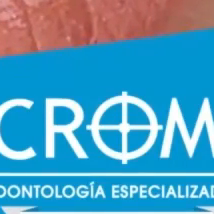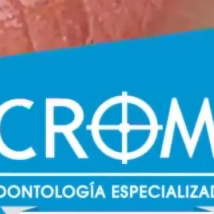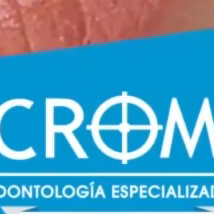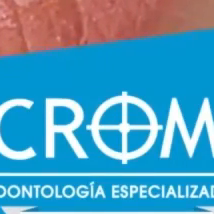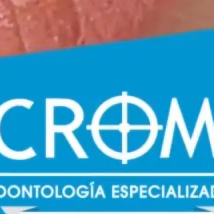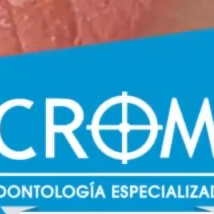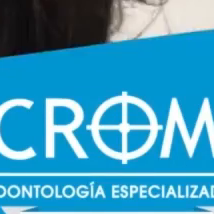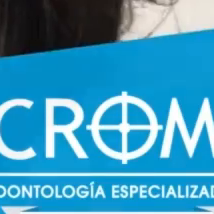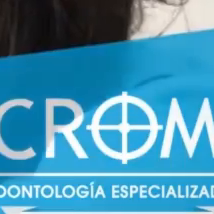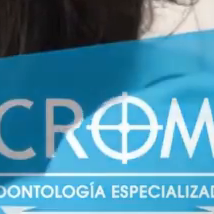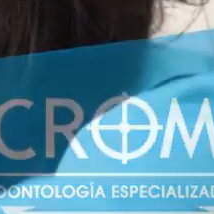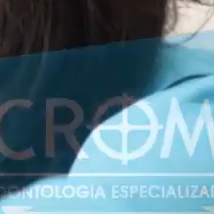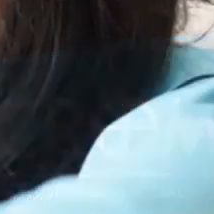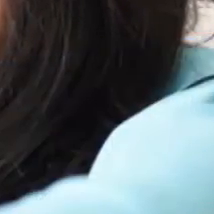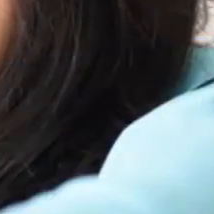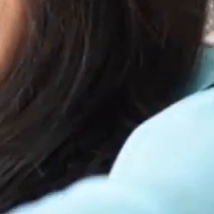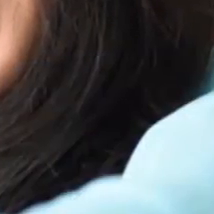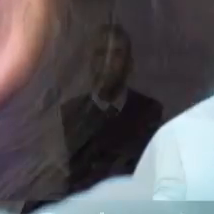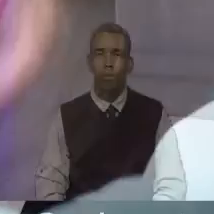odontología especializada.